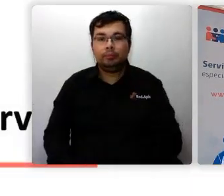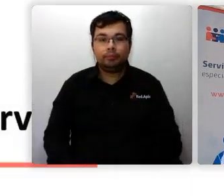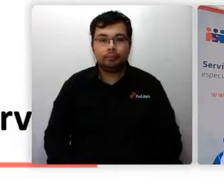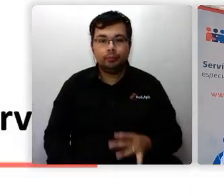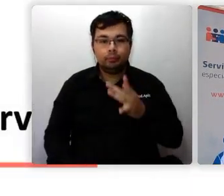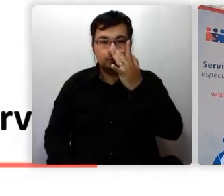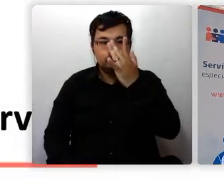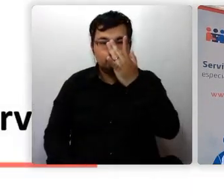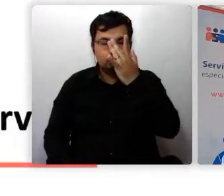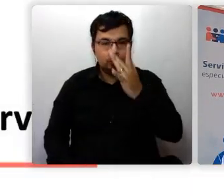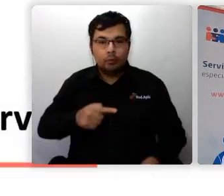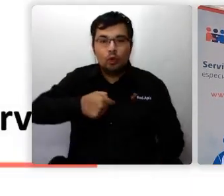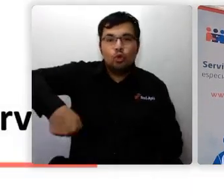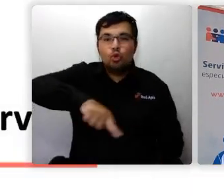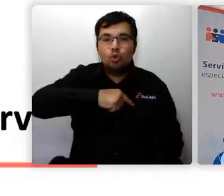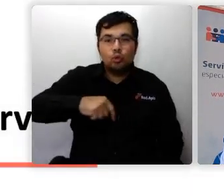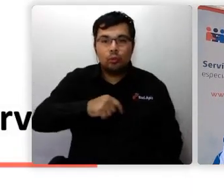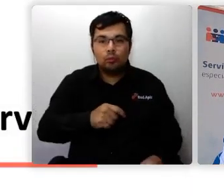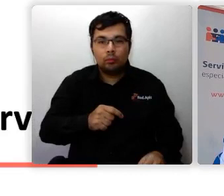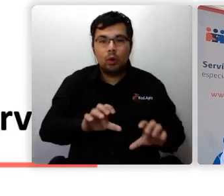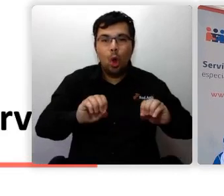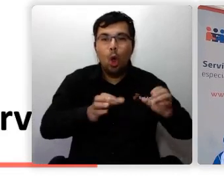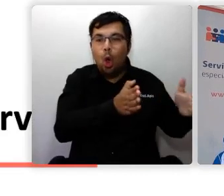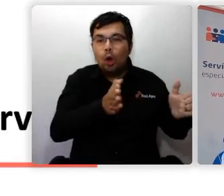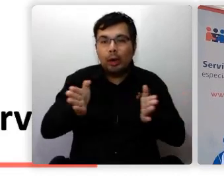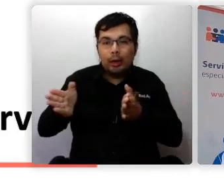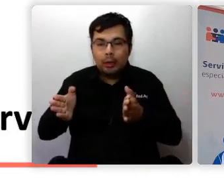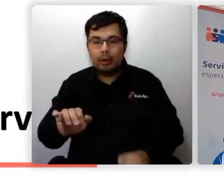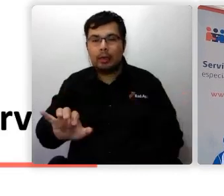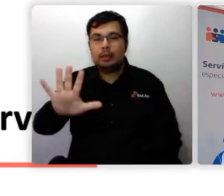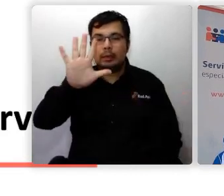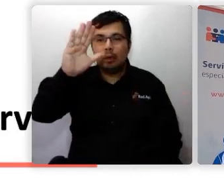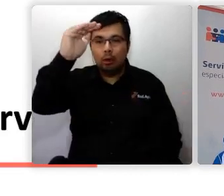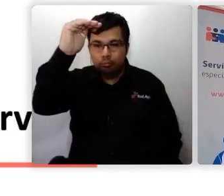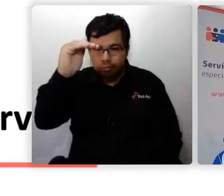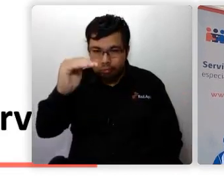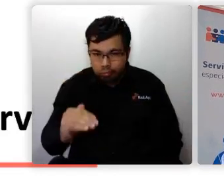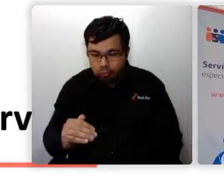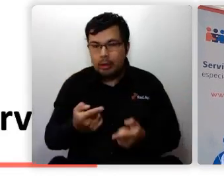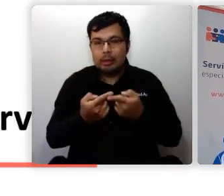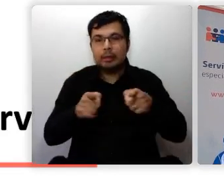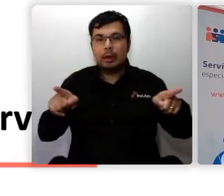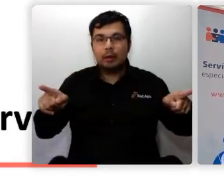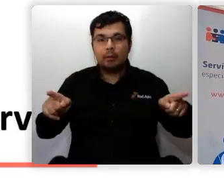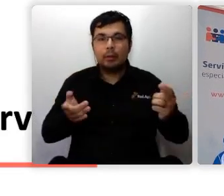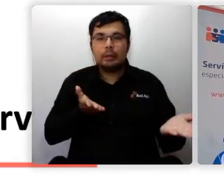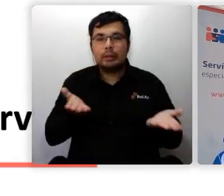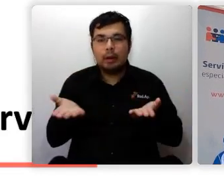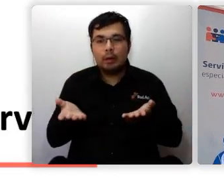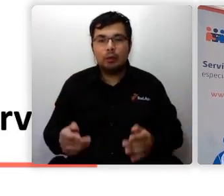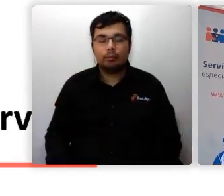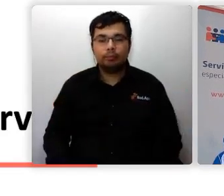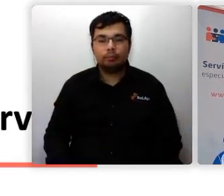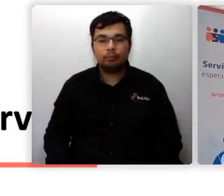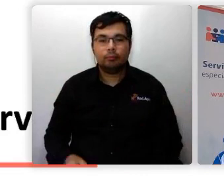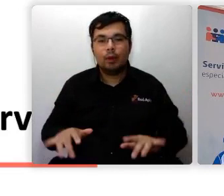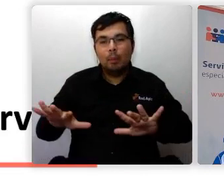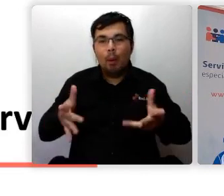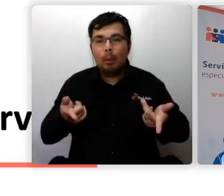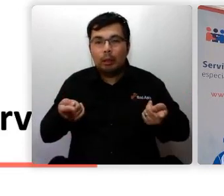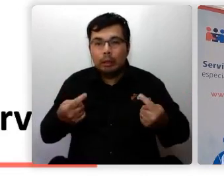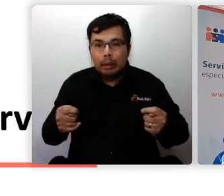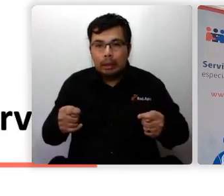Nos hemos organizado en cinco tipos de servicios. Para tratar de orientar mejor a la